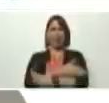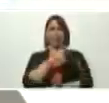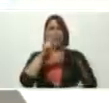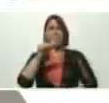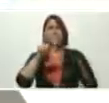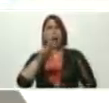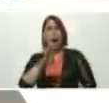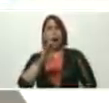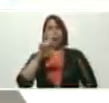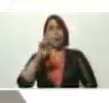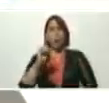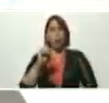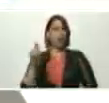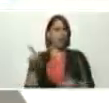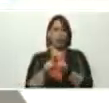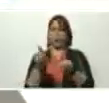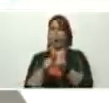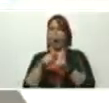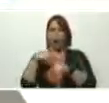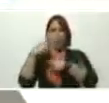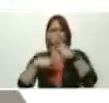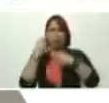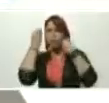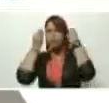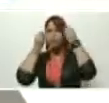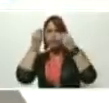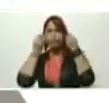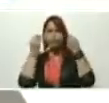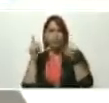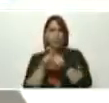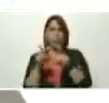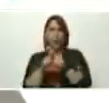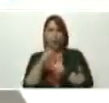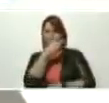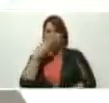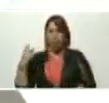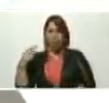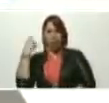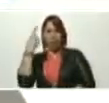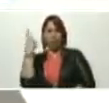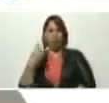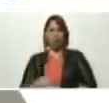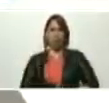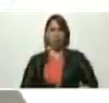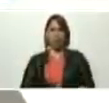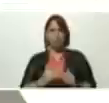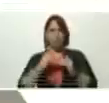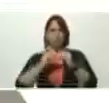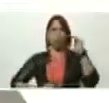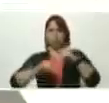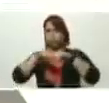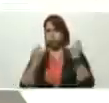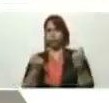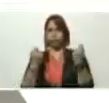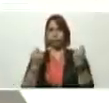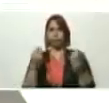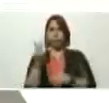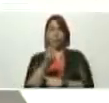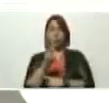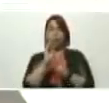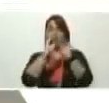allá en Medellín. Igualito es el plan, para tratar de desestabilizar socialmente a Venezuela. Alerta,